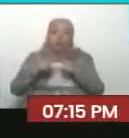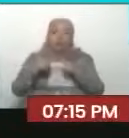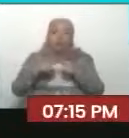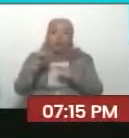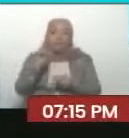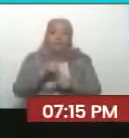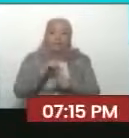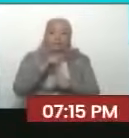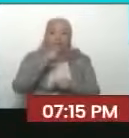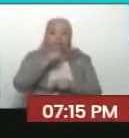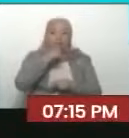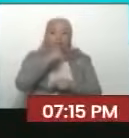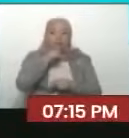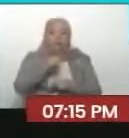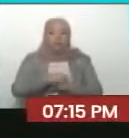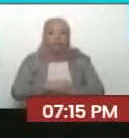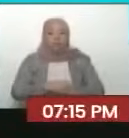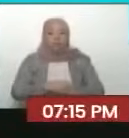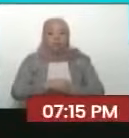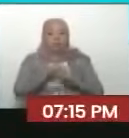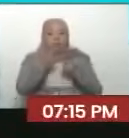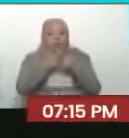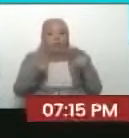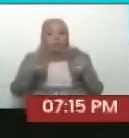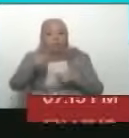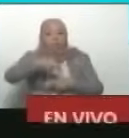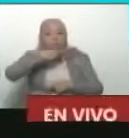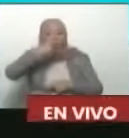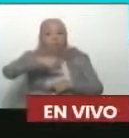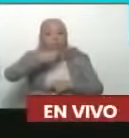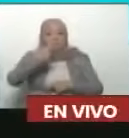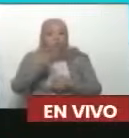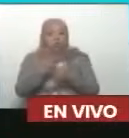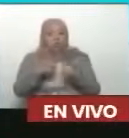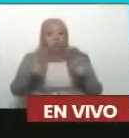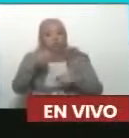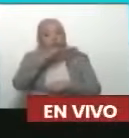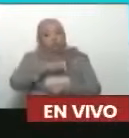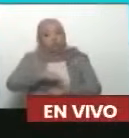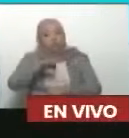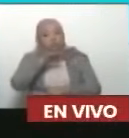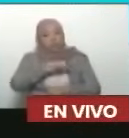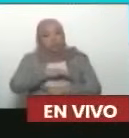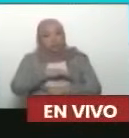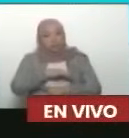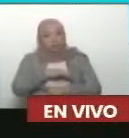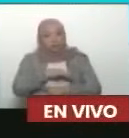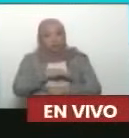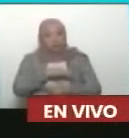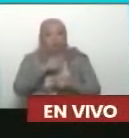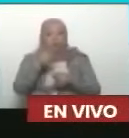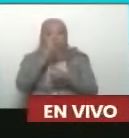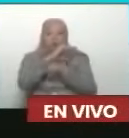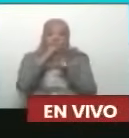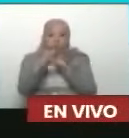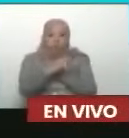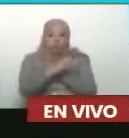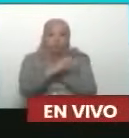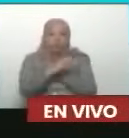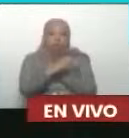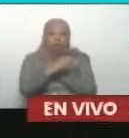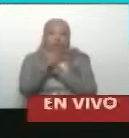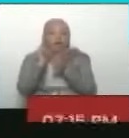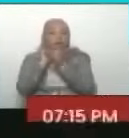más. Para el liderazgo político, para el liderazgo social, para el liderazgo cultural, para el